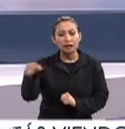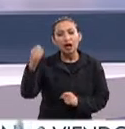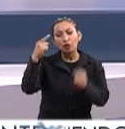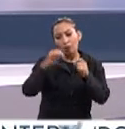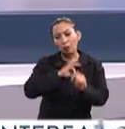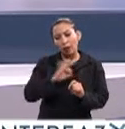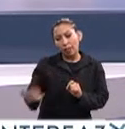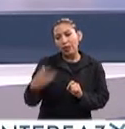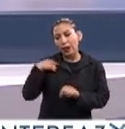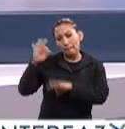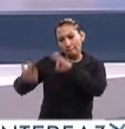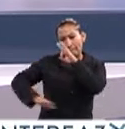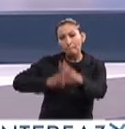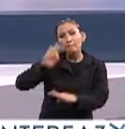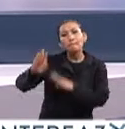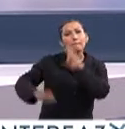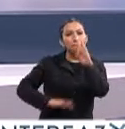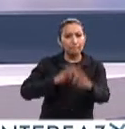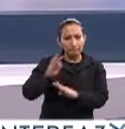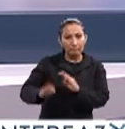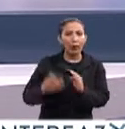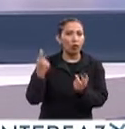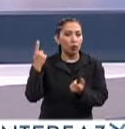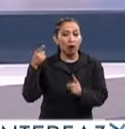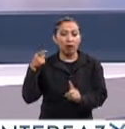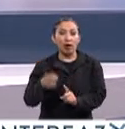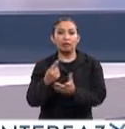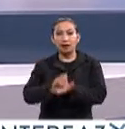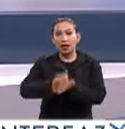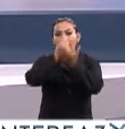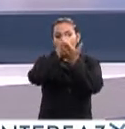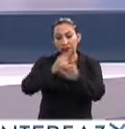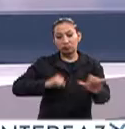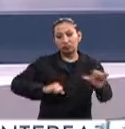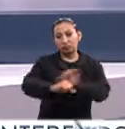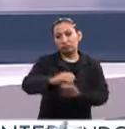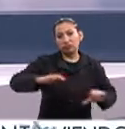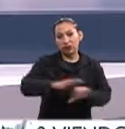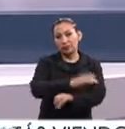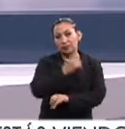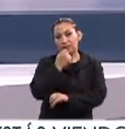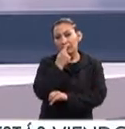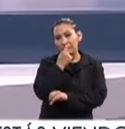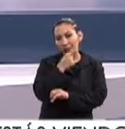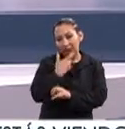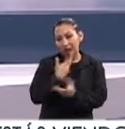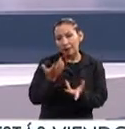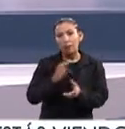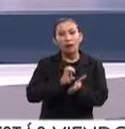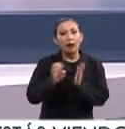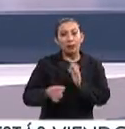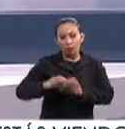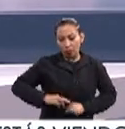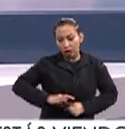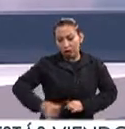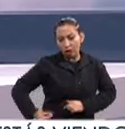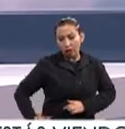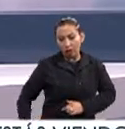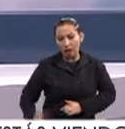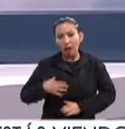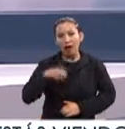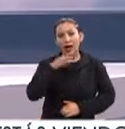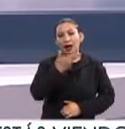varias opciones de tratamiento, ¿no? Dentro de ellas, pues las terapias sustitutivas que se encuentran, pues es la diálisis peritoneal,